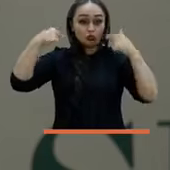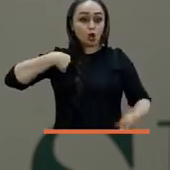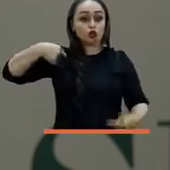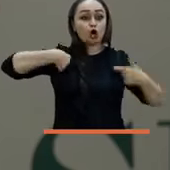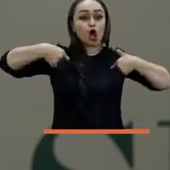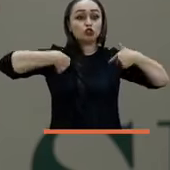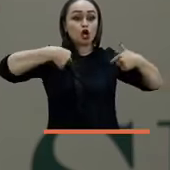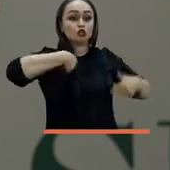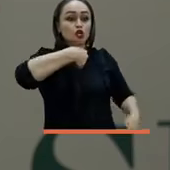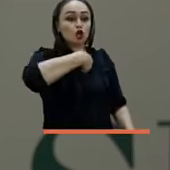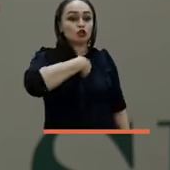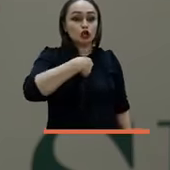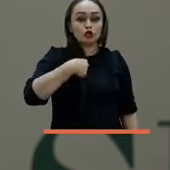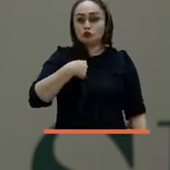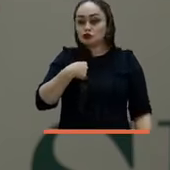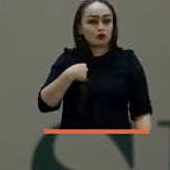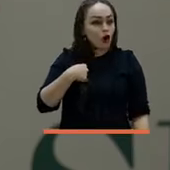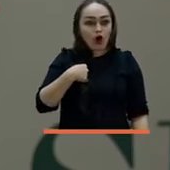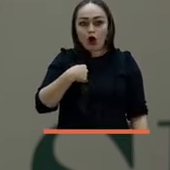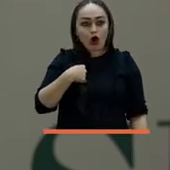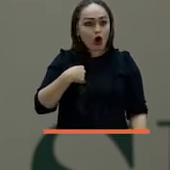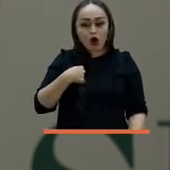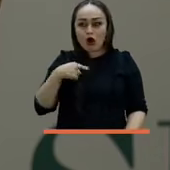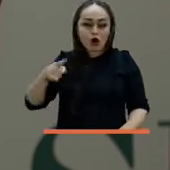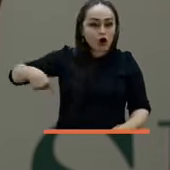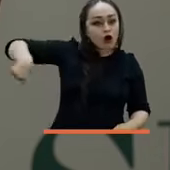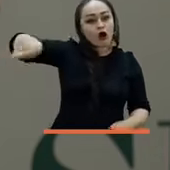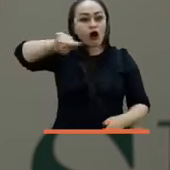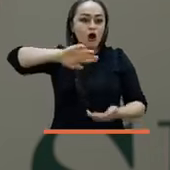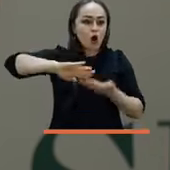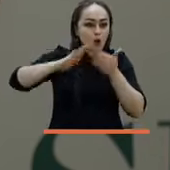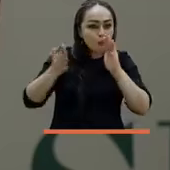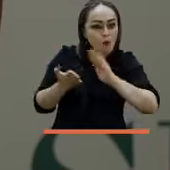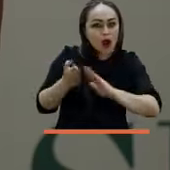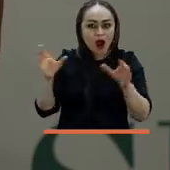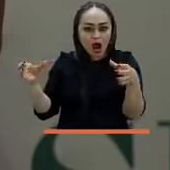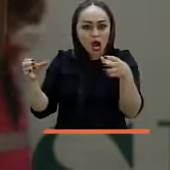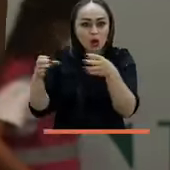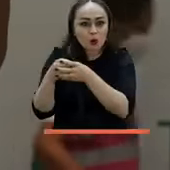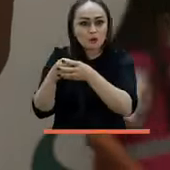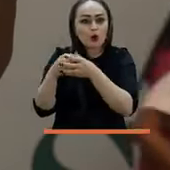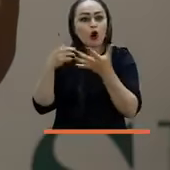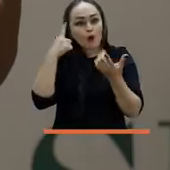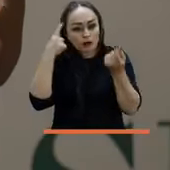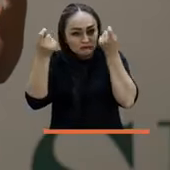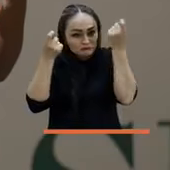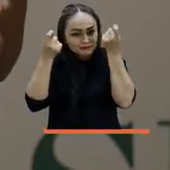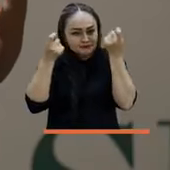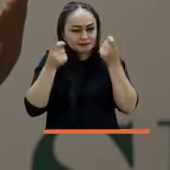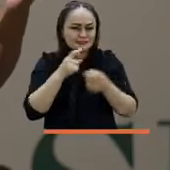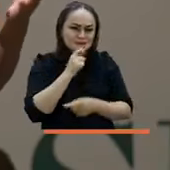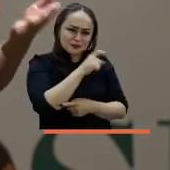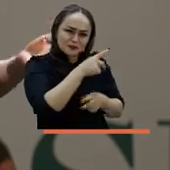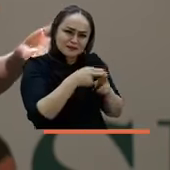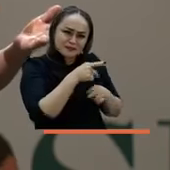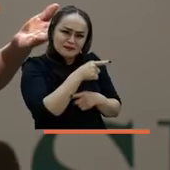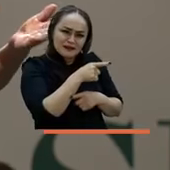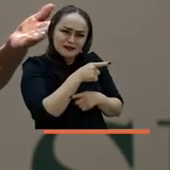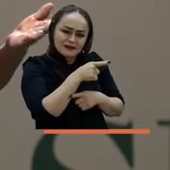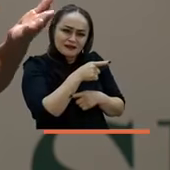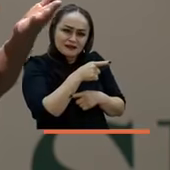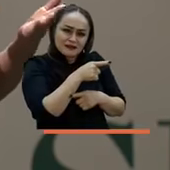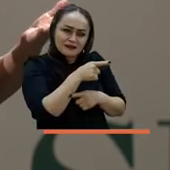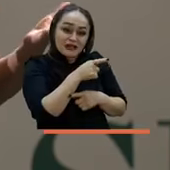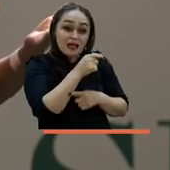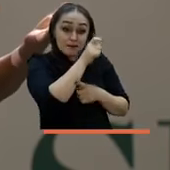y como serían esas estrategias como me recuerda su nombre por alejandro